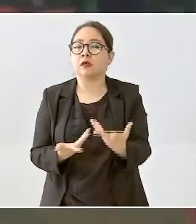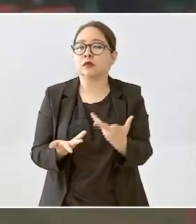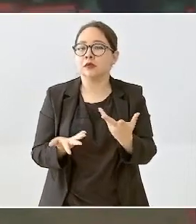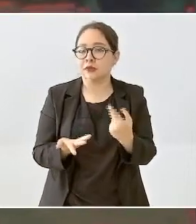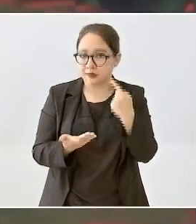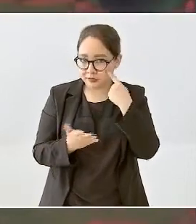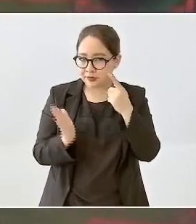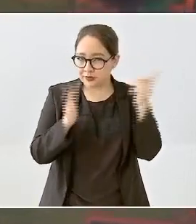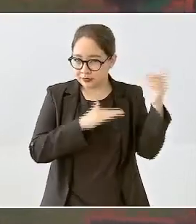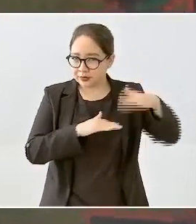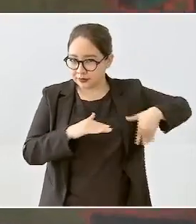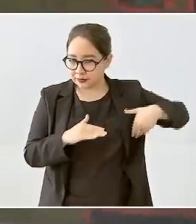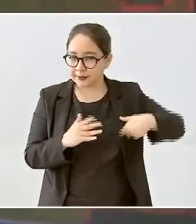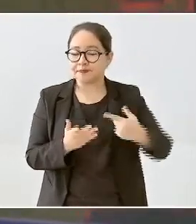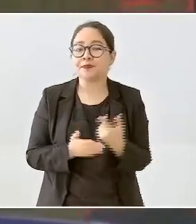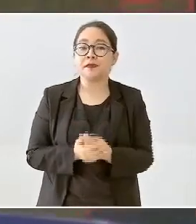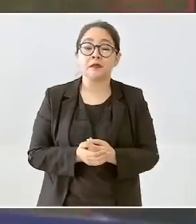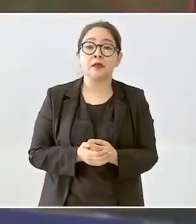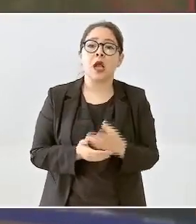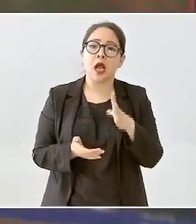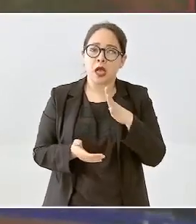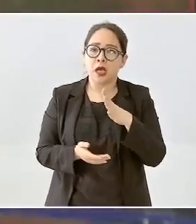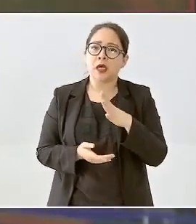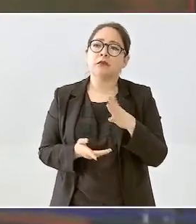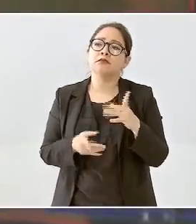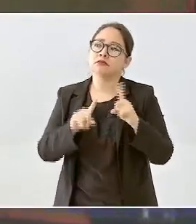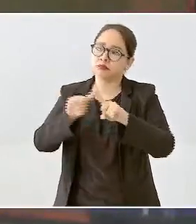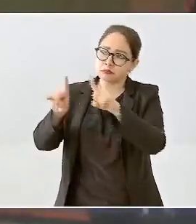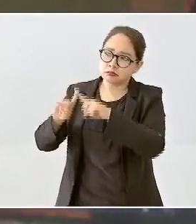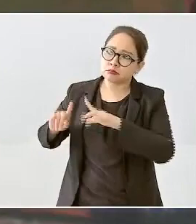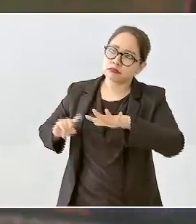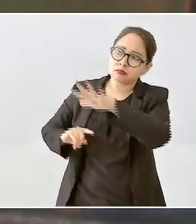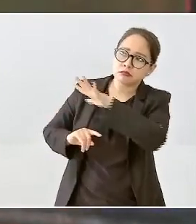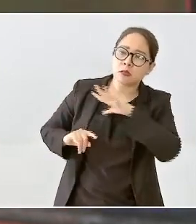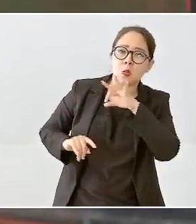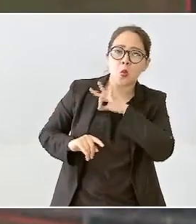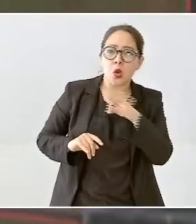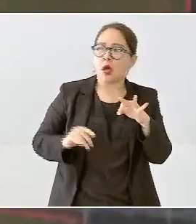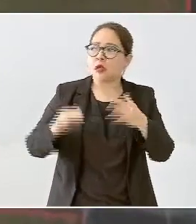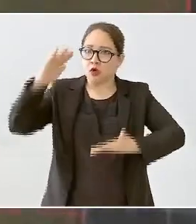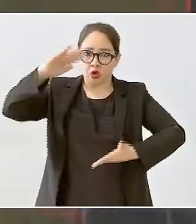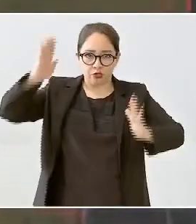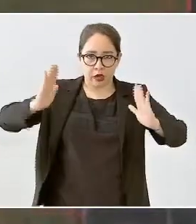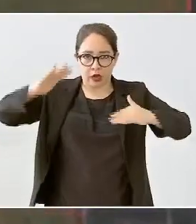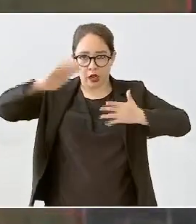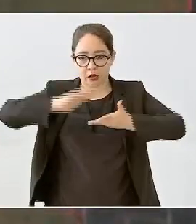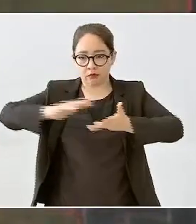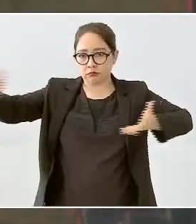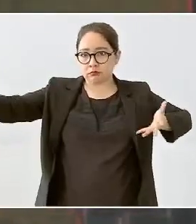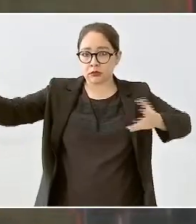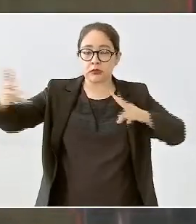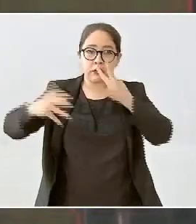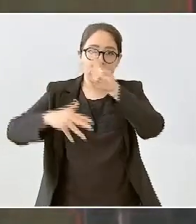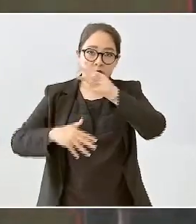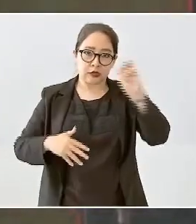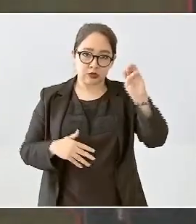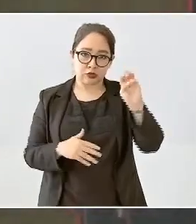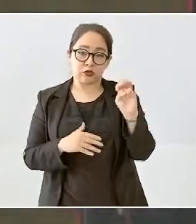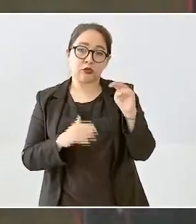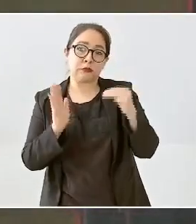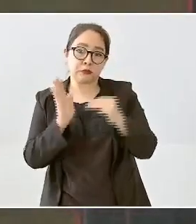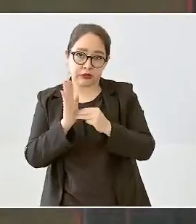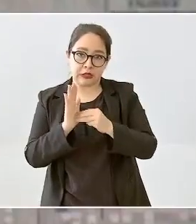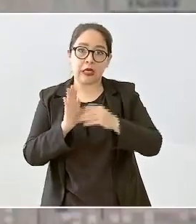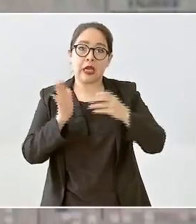vimos acá de este lado, tenemos espacios para poder operar contenedores en hasta 300,000 TEUs, 300,000